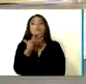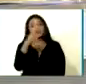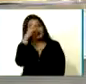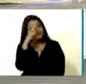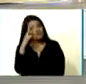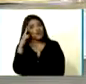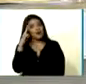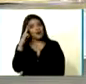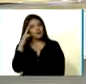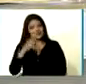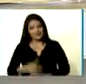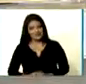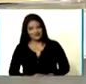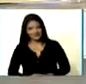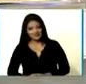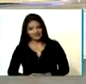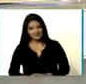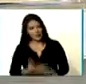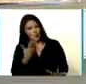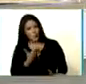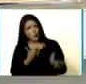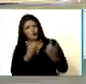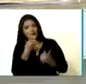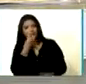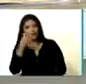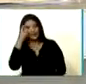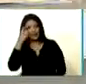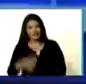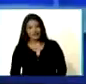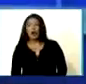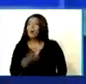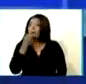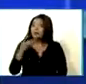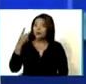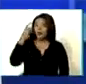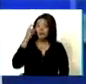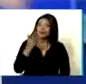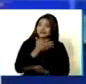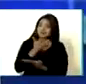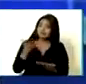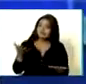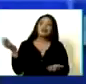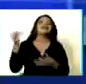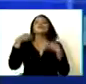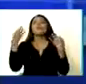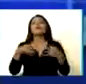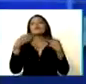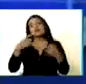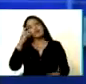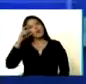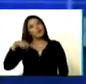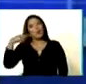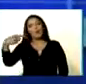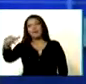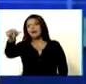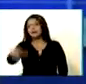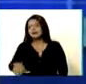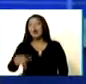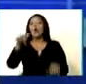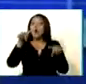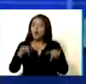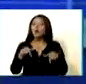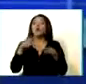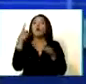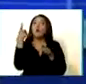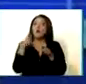Chacón Casio. Verónica, cuéntame. Buenos días muchachos, Verónica. Además un placer acompañarlos como siempre todos los días, un nuevo día en la